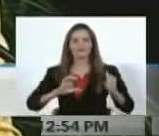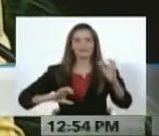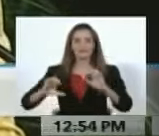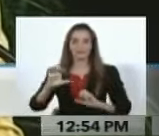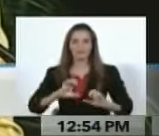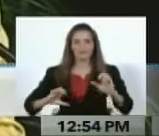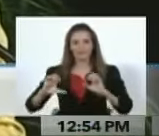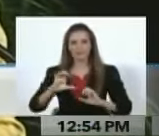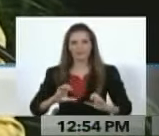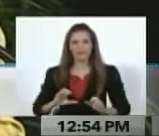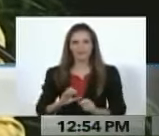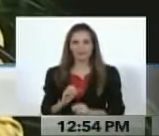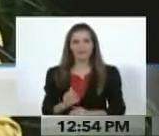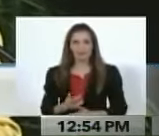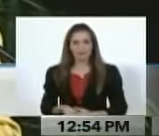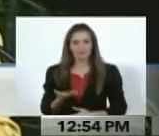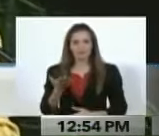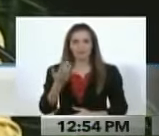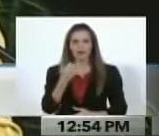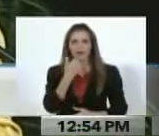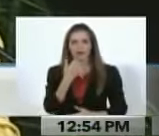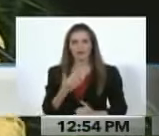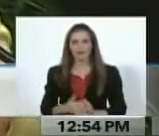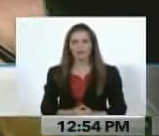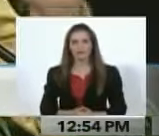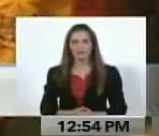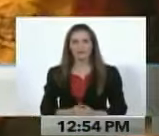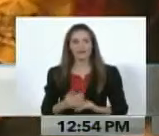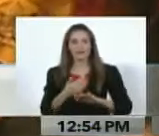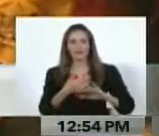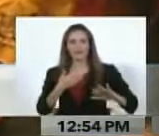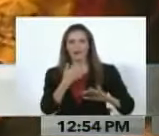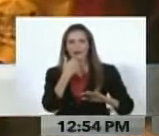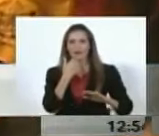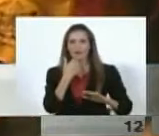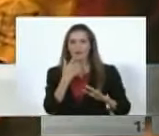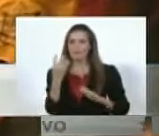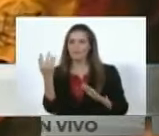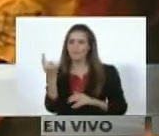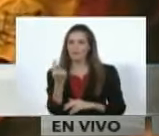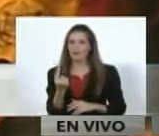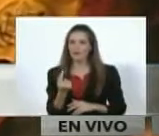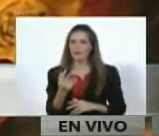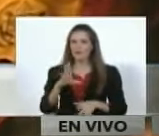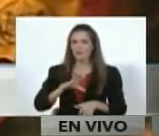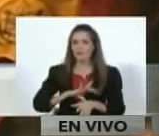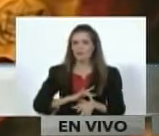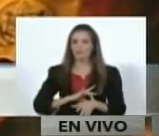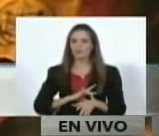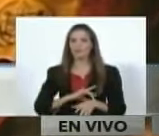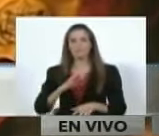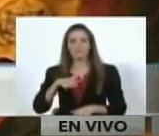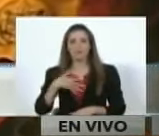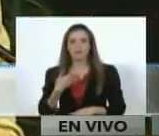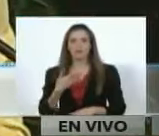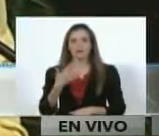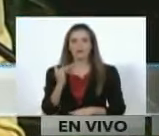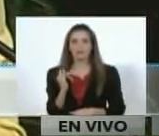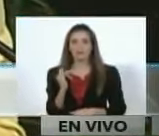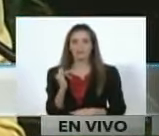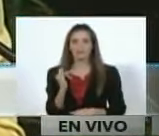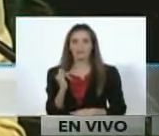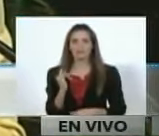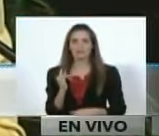científica, que tanto se aleja de alguna imagen médica que pueda posicionarse